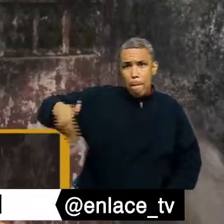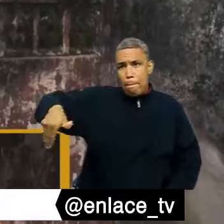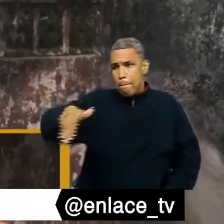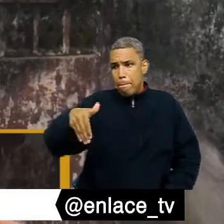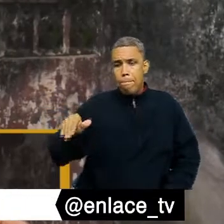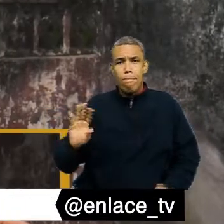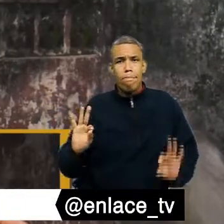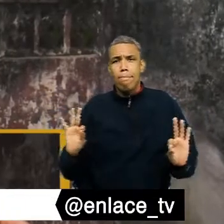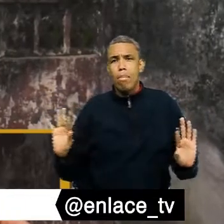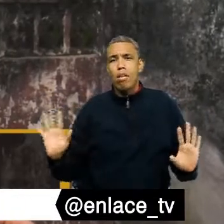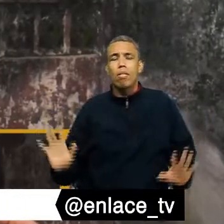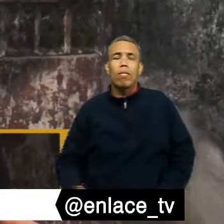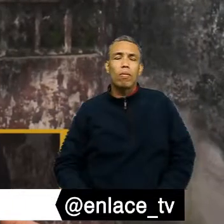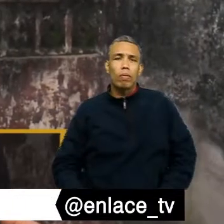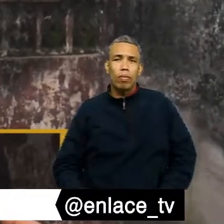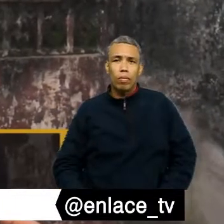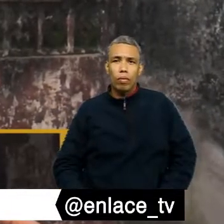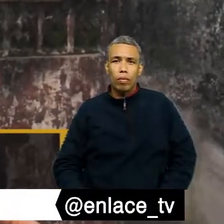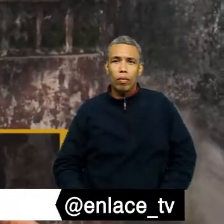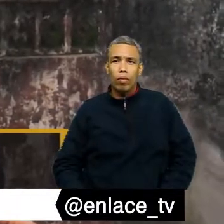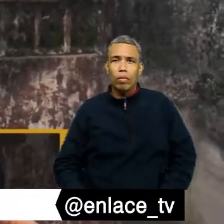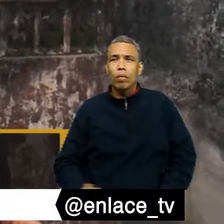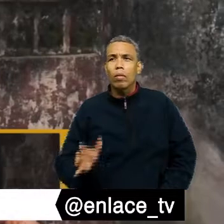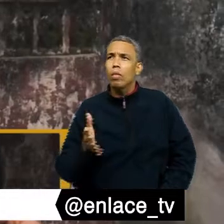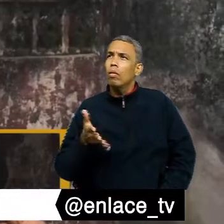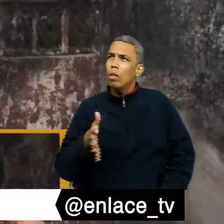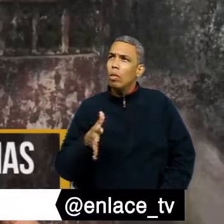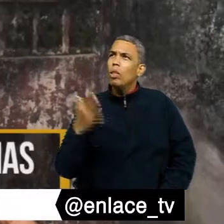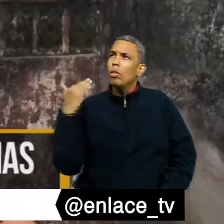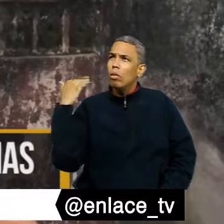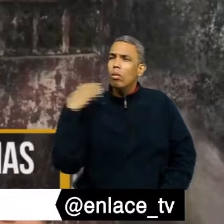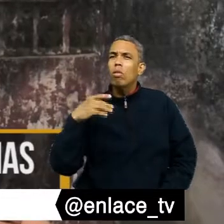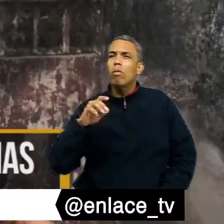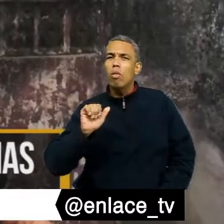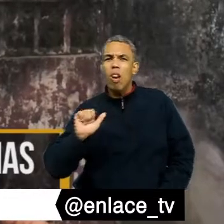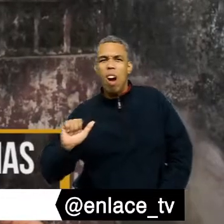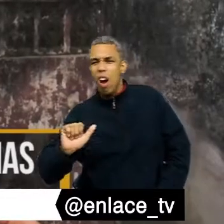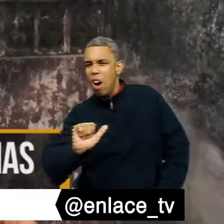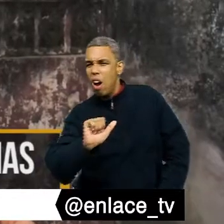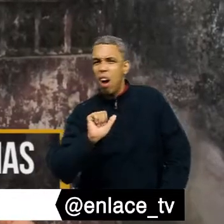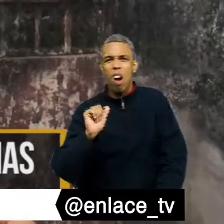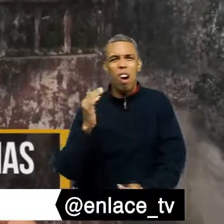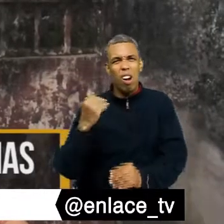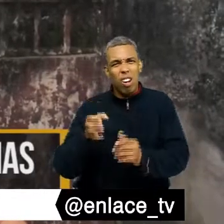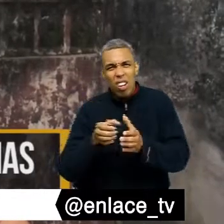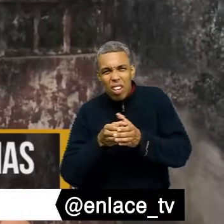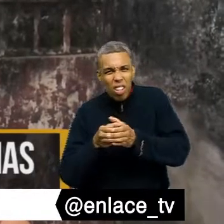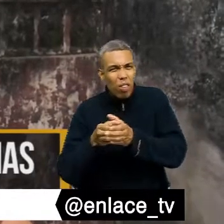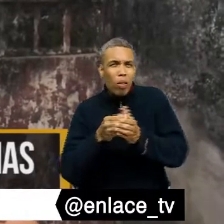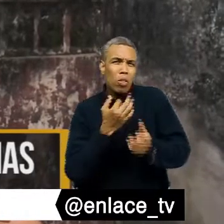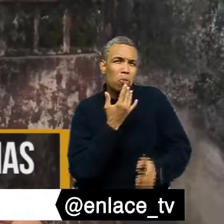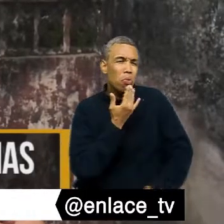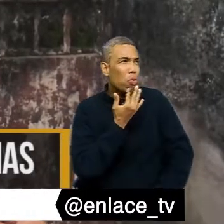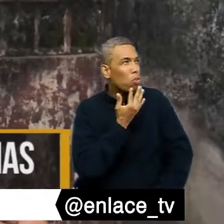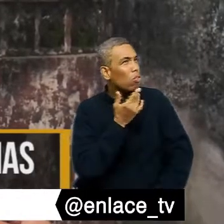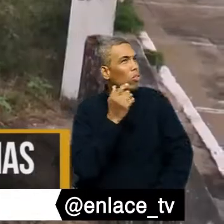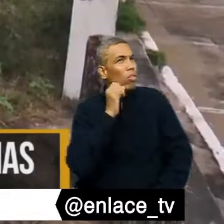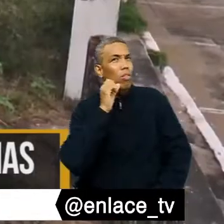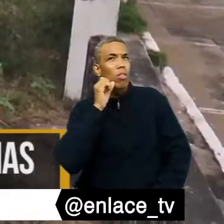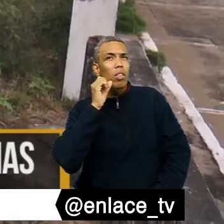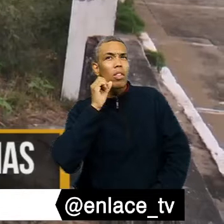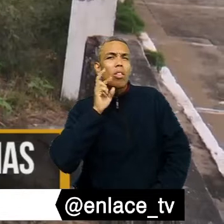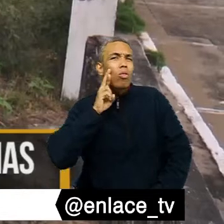funcionando, si no estoy mal, son las damas rosadas o grises, algo así. Igual después